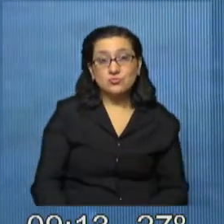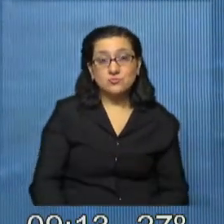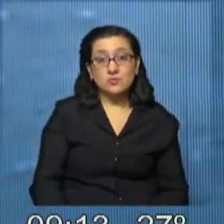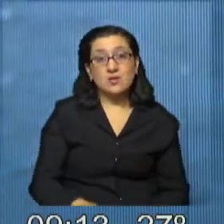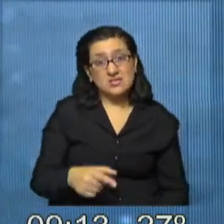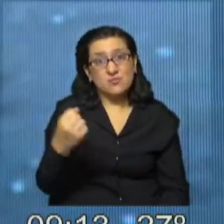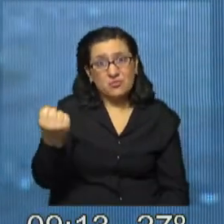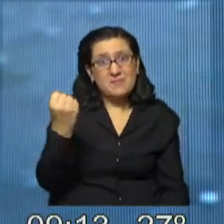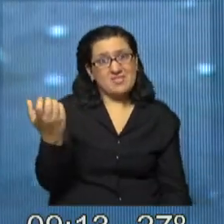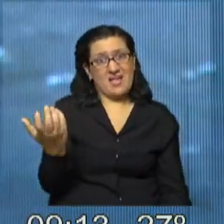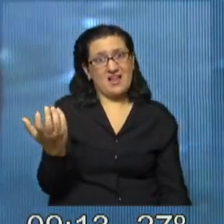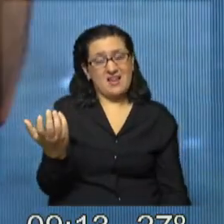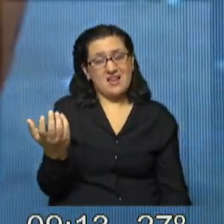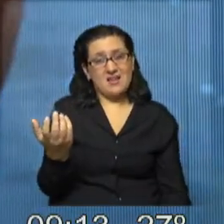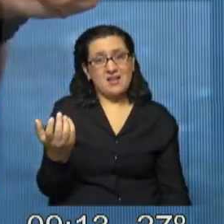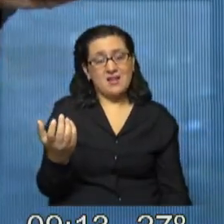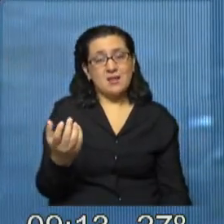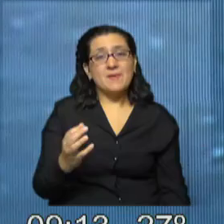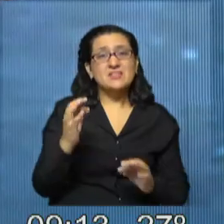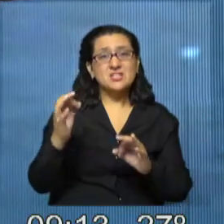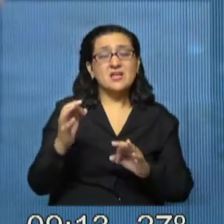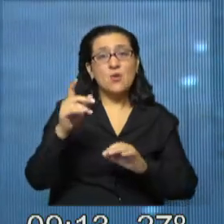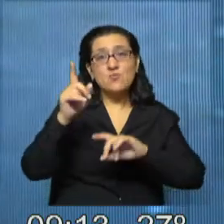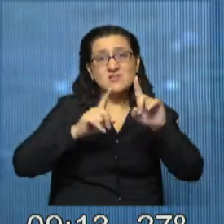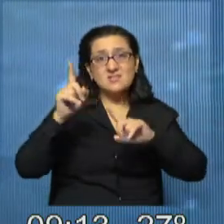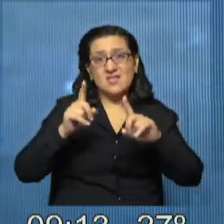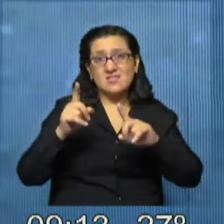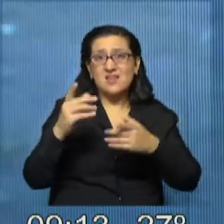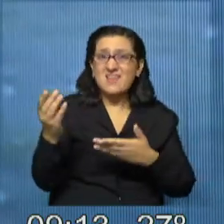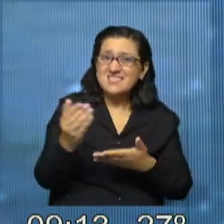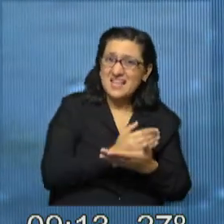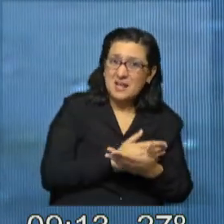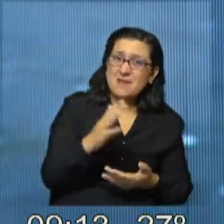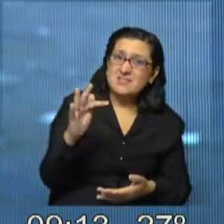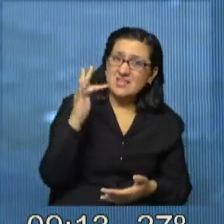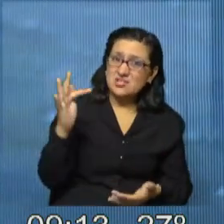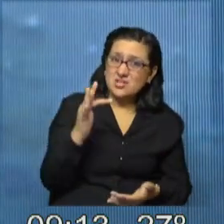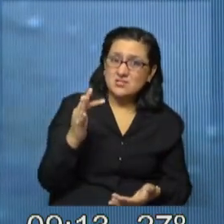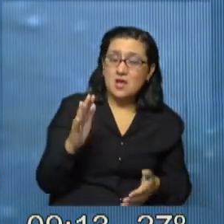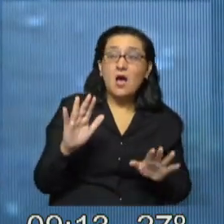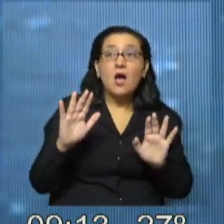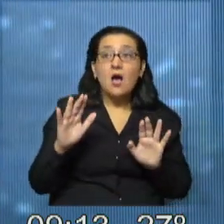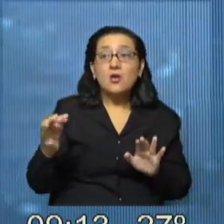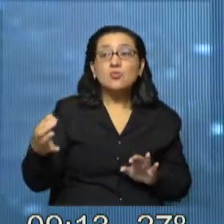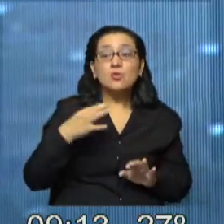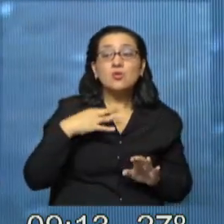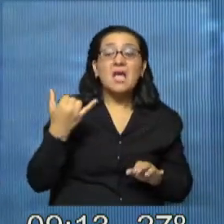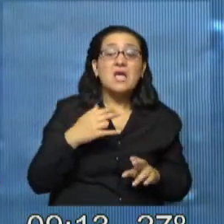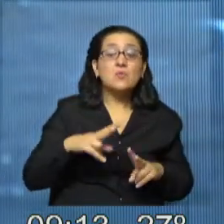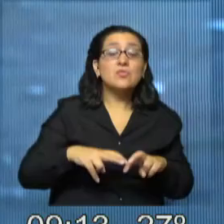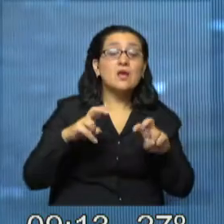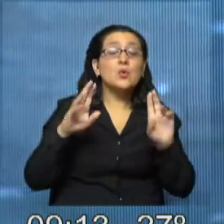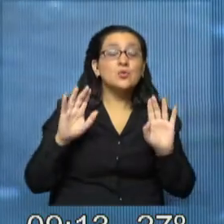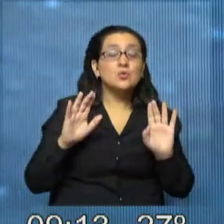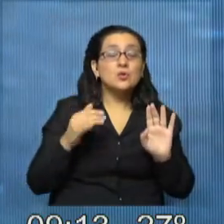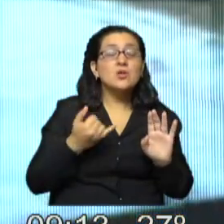son fundamentales en su formación para llegar a la universidad. A nosotros lo que se nos dijo es que tienen un diagnóstico. Ahora, ¿cómo